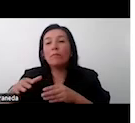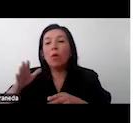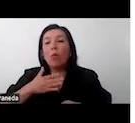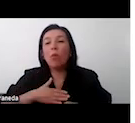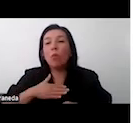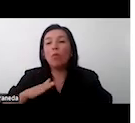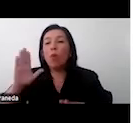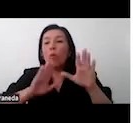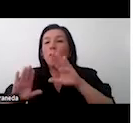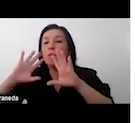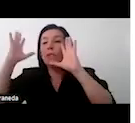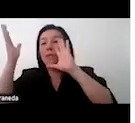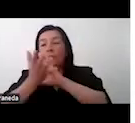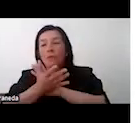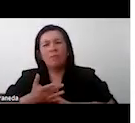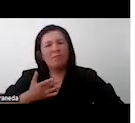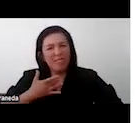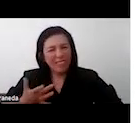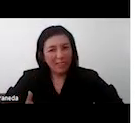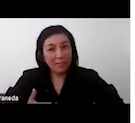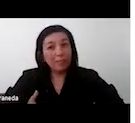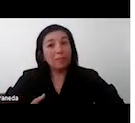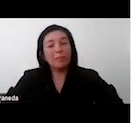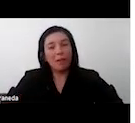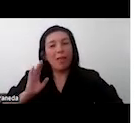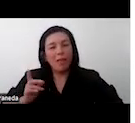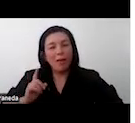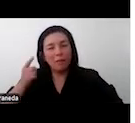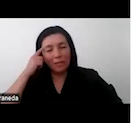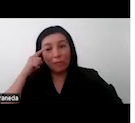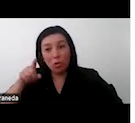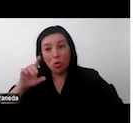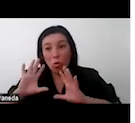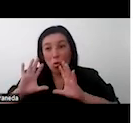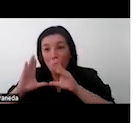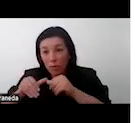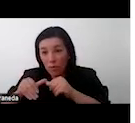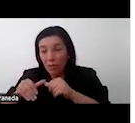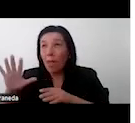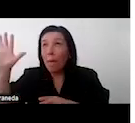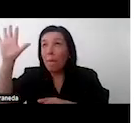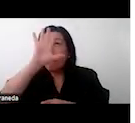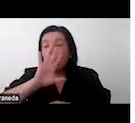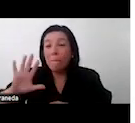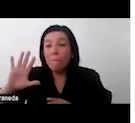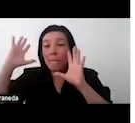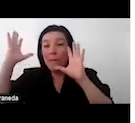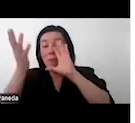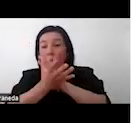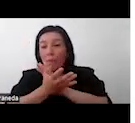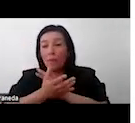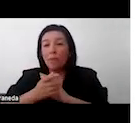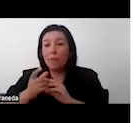¿Por qué decidimos eso? Eso porque consideramos que las agrupaciones medioambientales, sobre todo